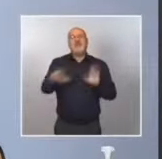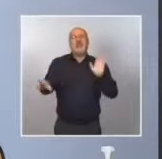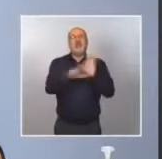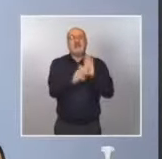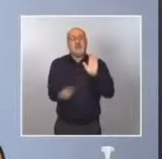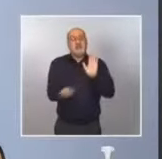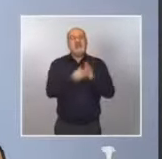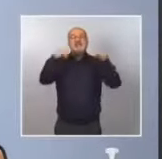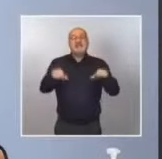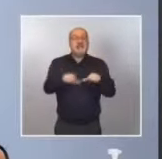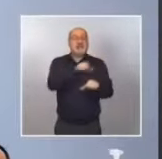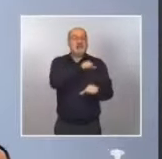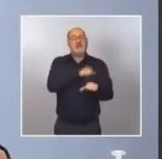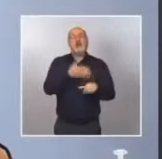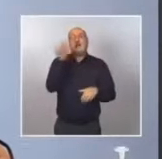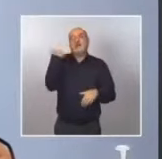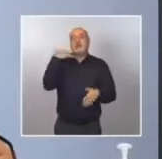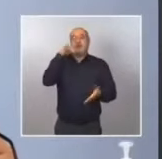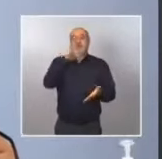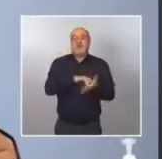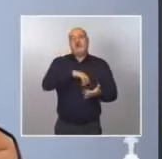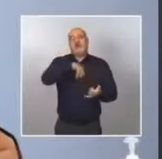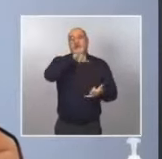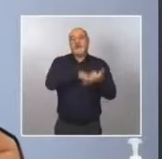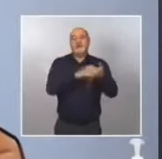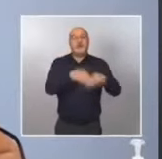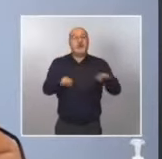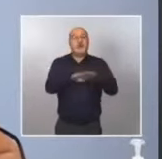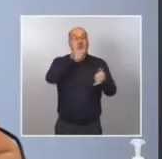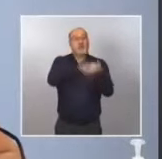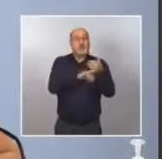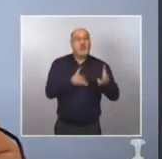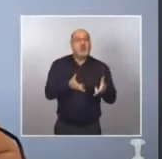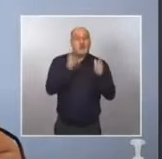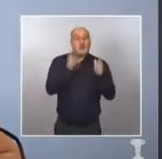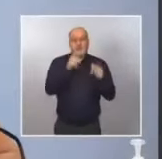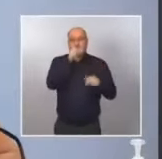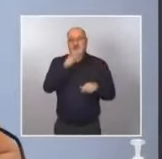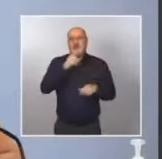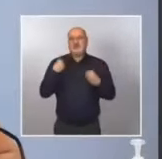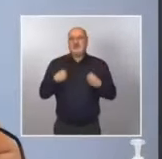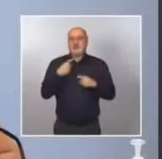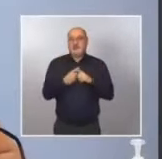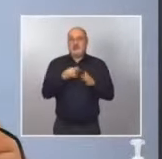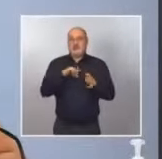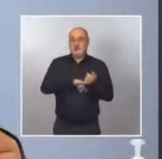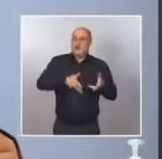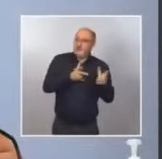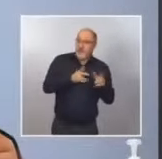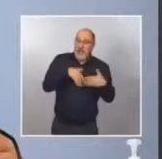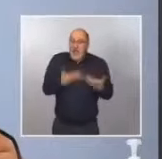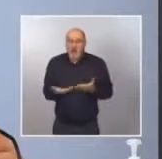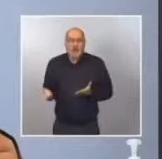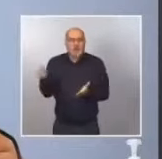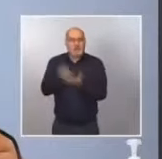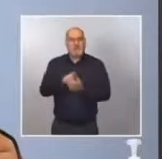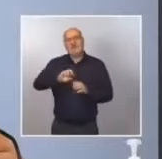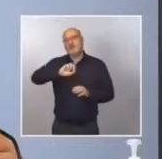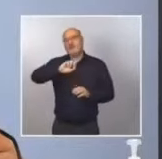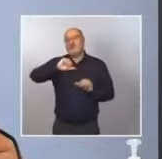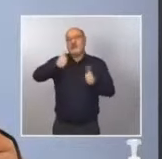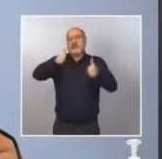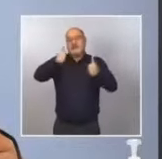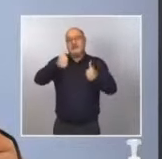matrimonio igualitario por fin hoy damos luz verde al inicio de la tramitación de una ley que va a permitir